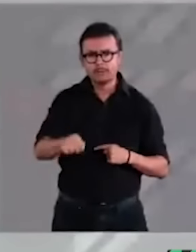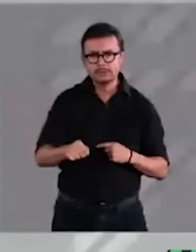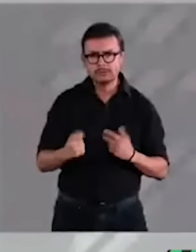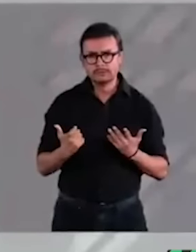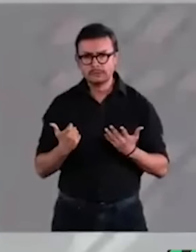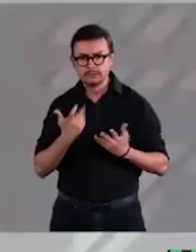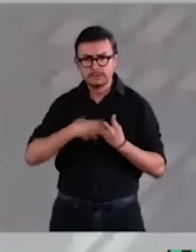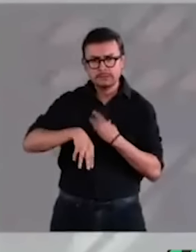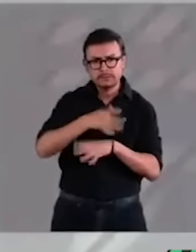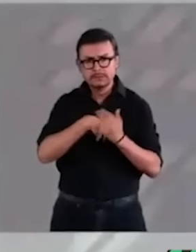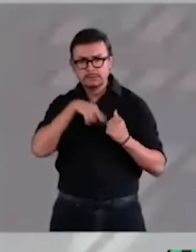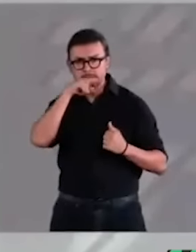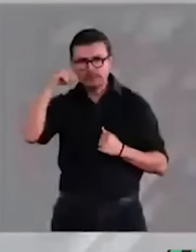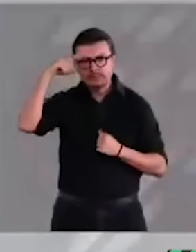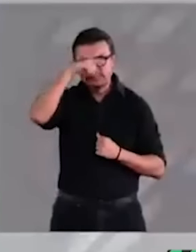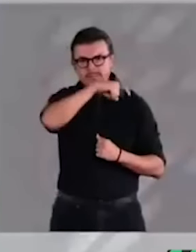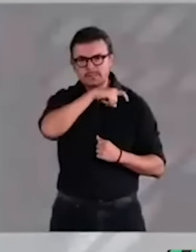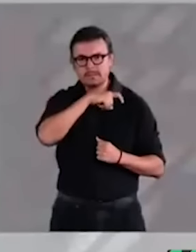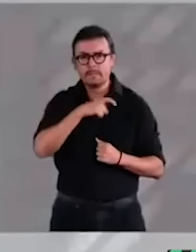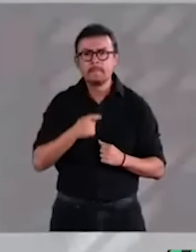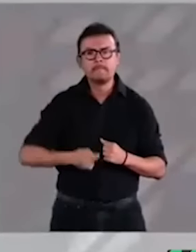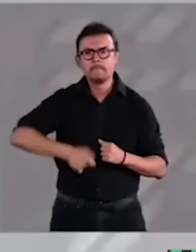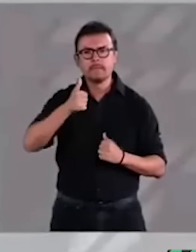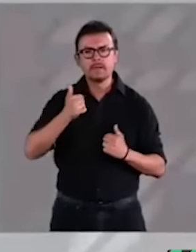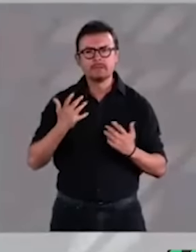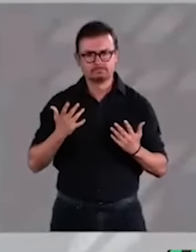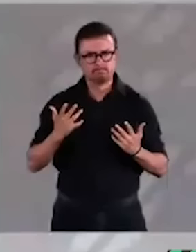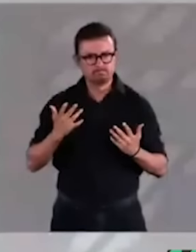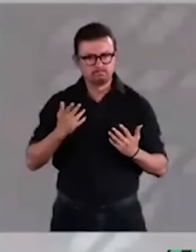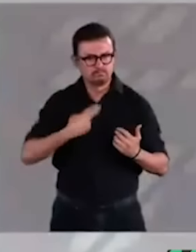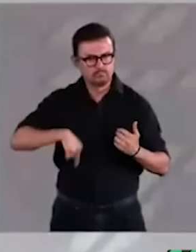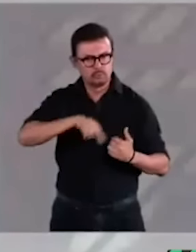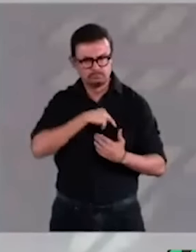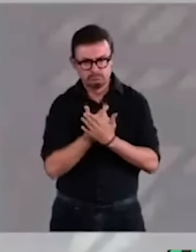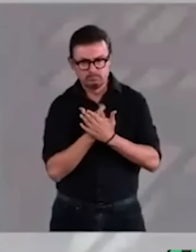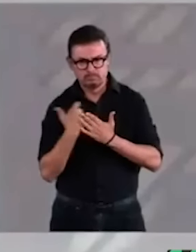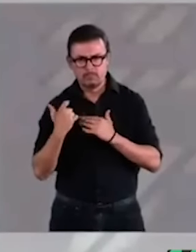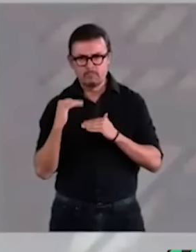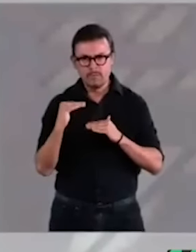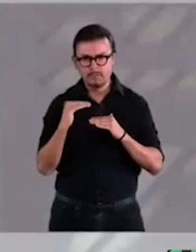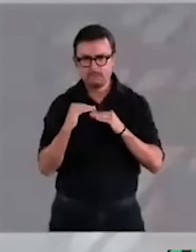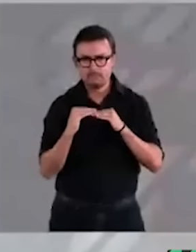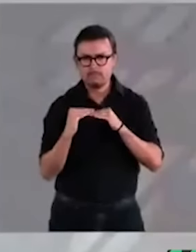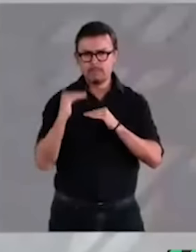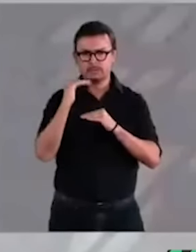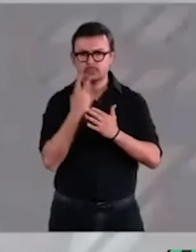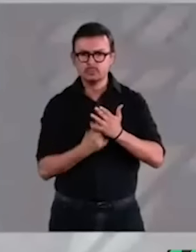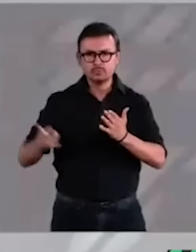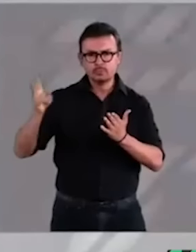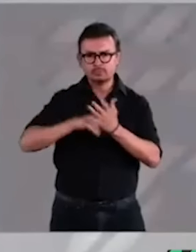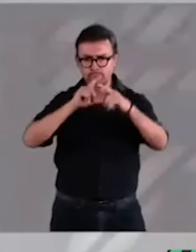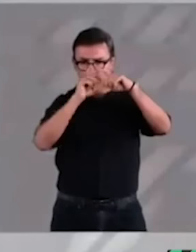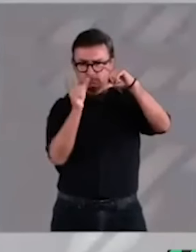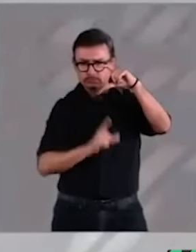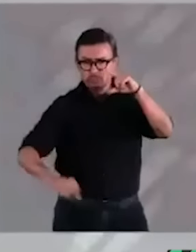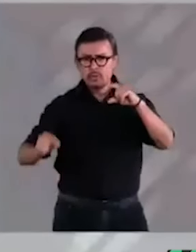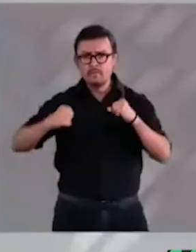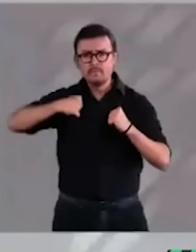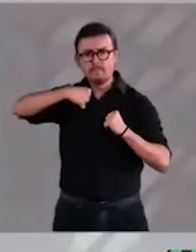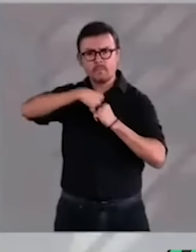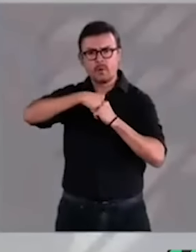mexicanas. Por primera vez recuperamos el salario mínimo. Hoy está al doble en todo el país y al triple en la